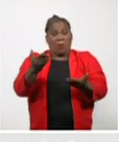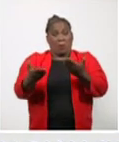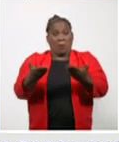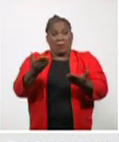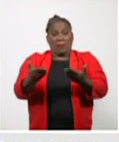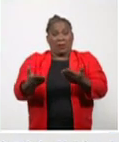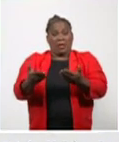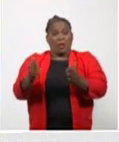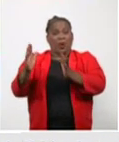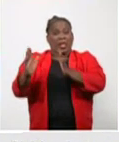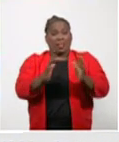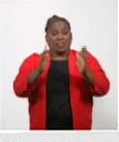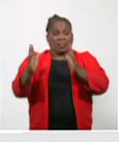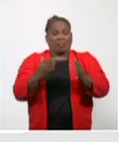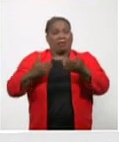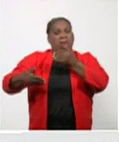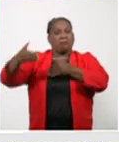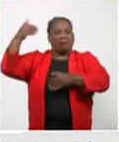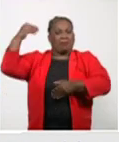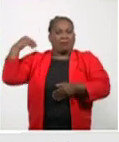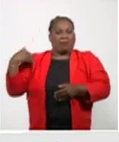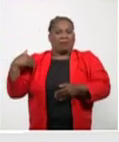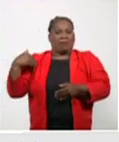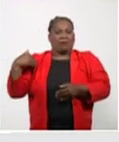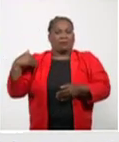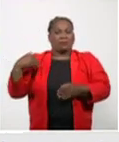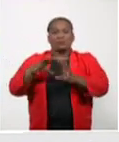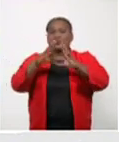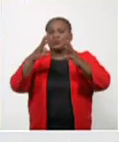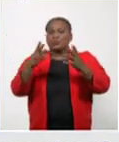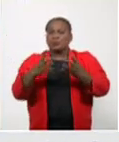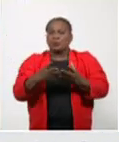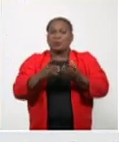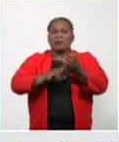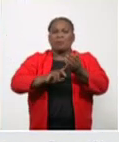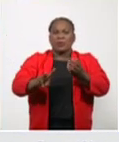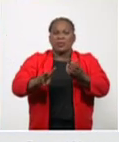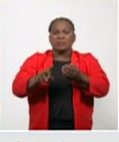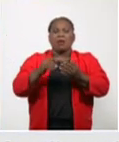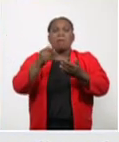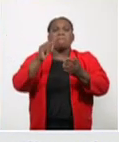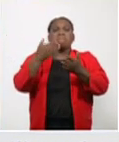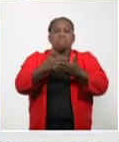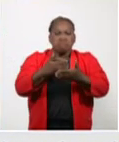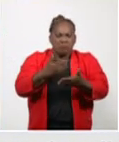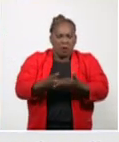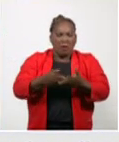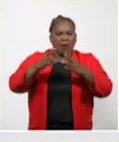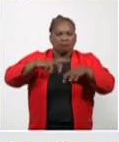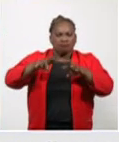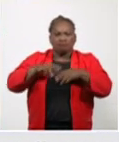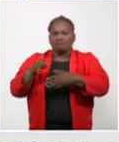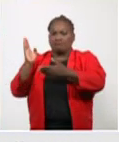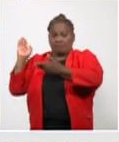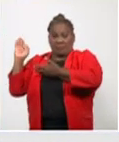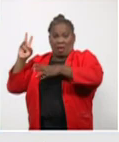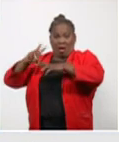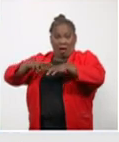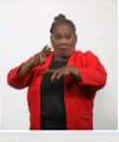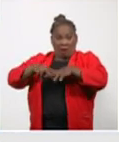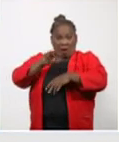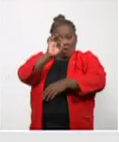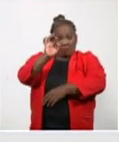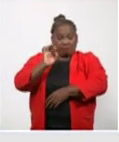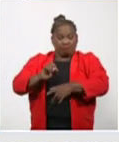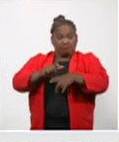etapas anteriores. De todas las provincias se procesaron muestras, La Habana con el mayor %, le